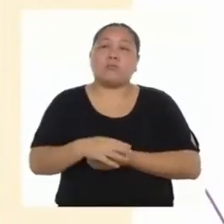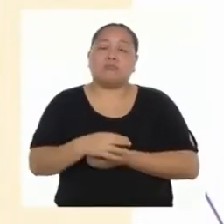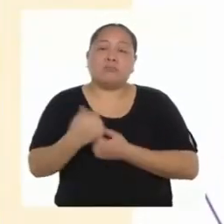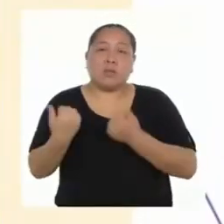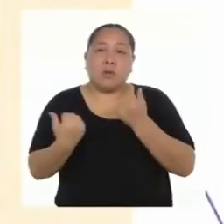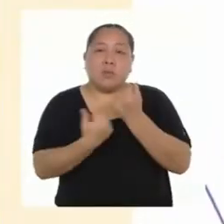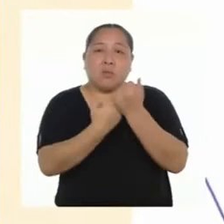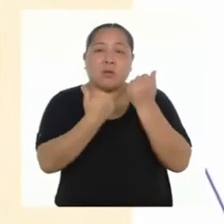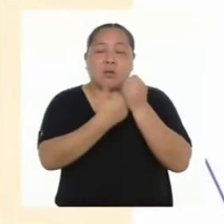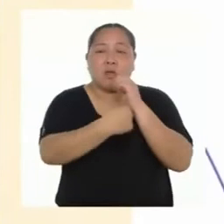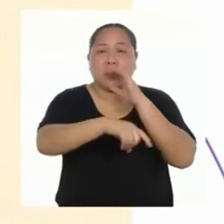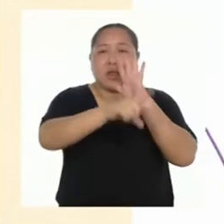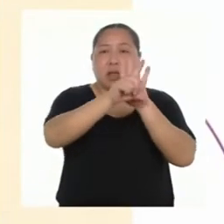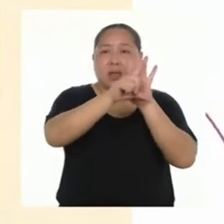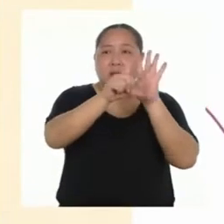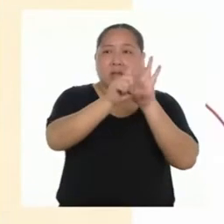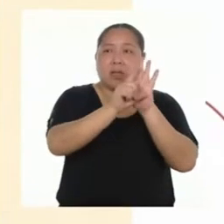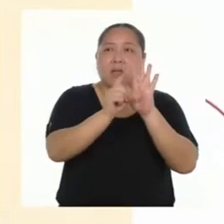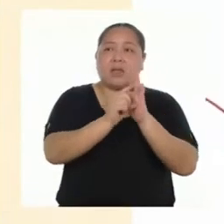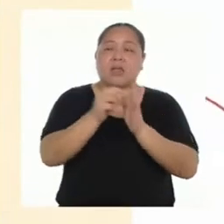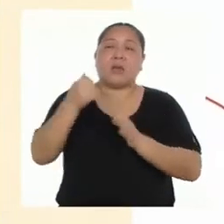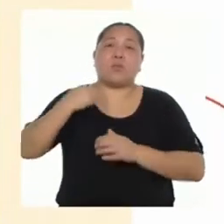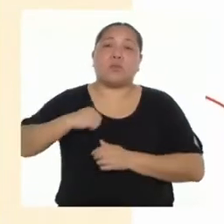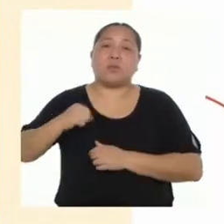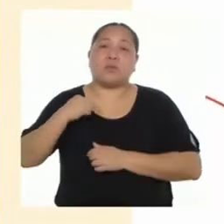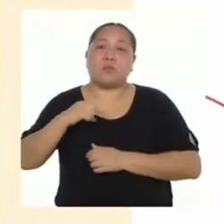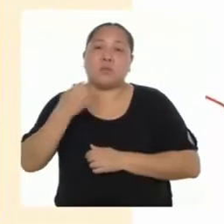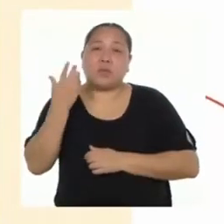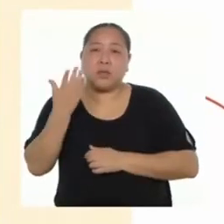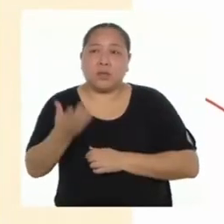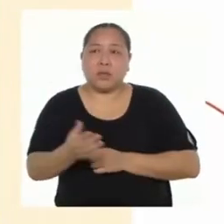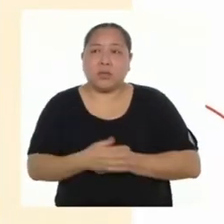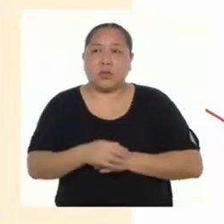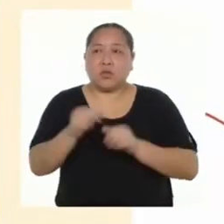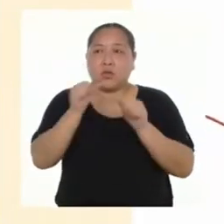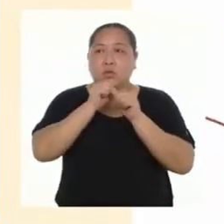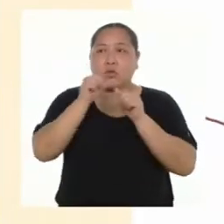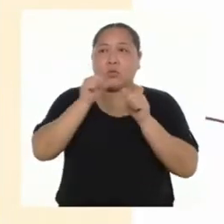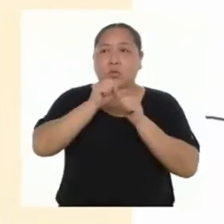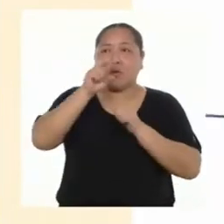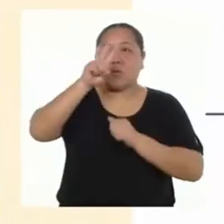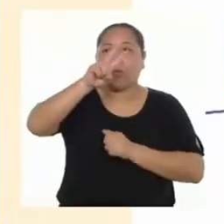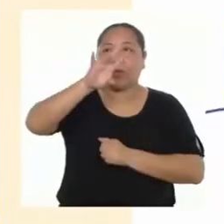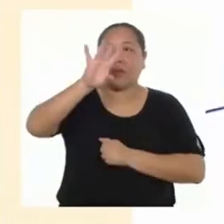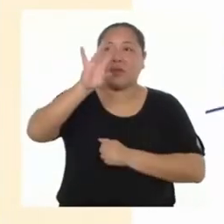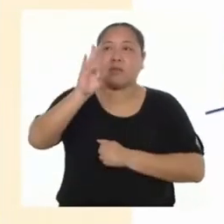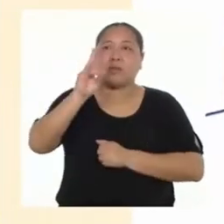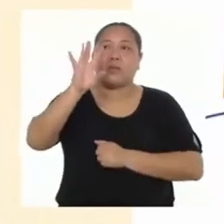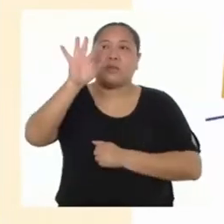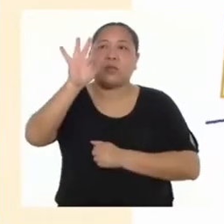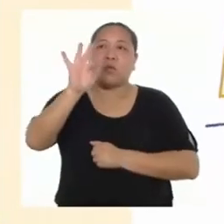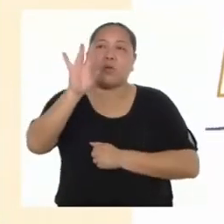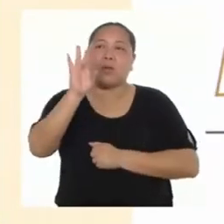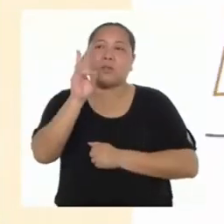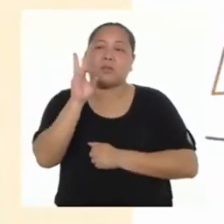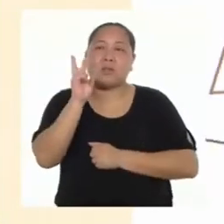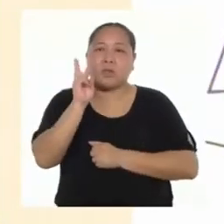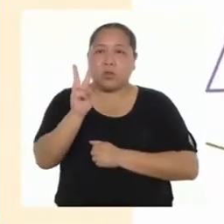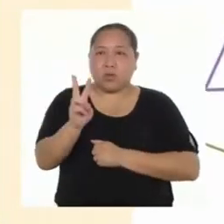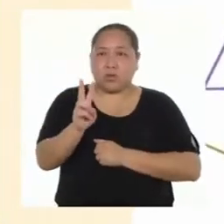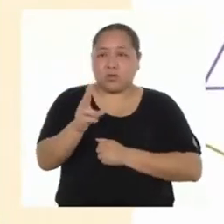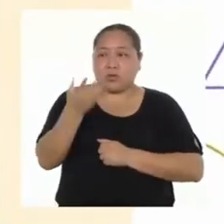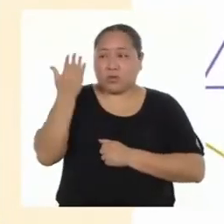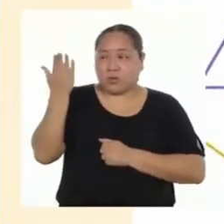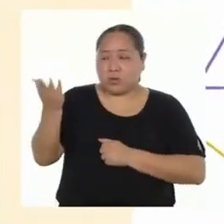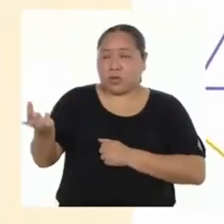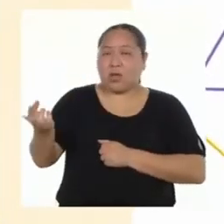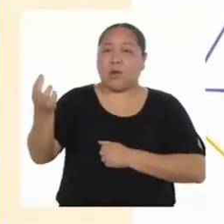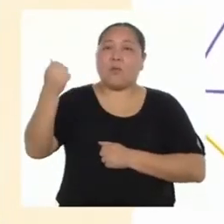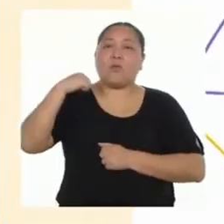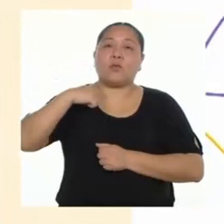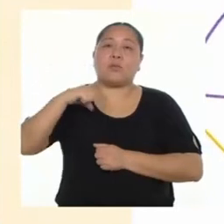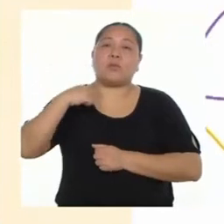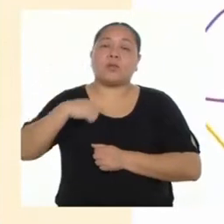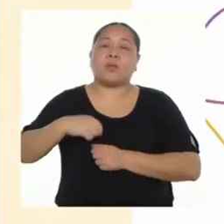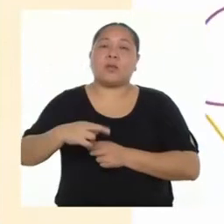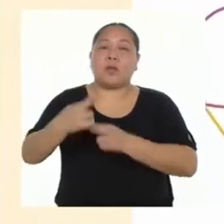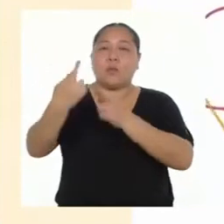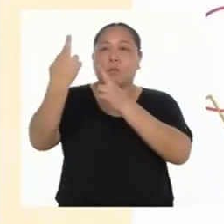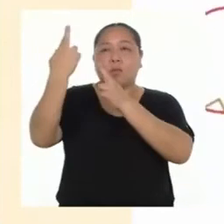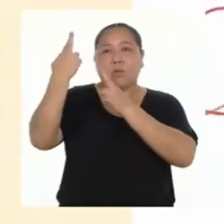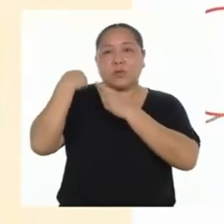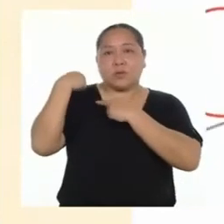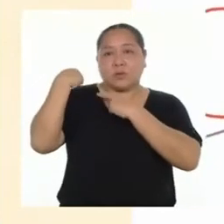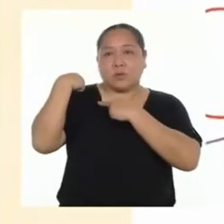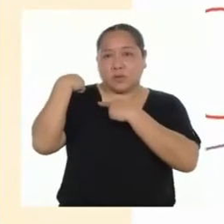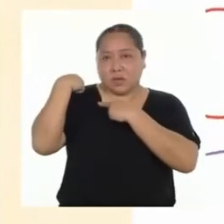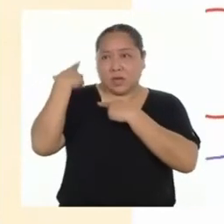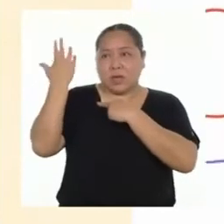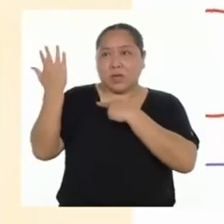Apoyándonos de la Ley Orgánica de Municipalidades número 27972, son las municipalidades las que tienen la